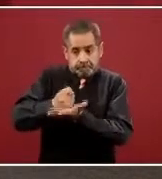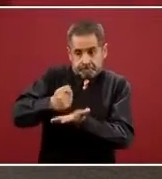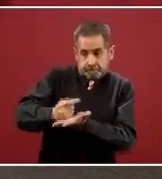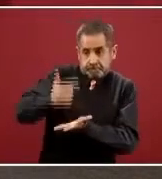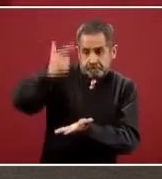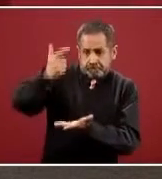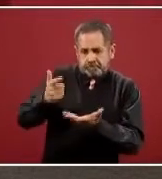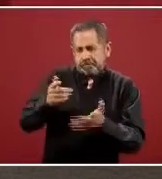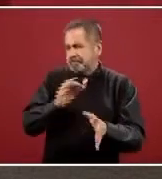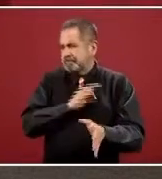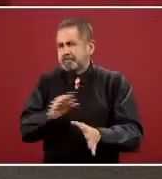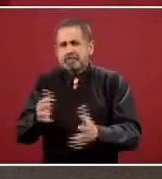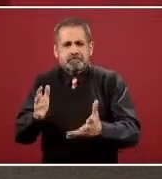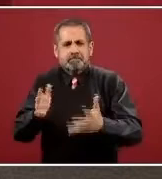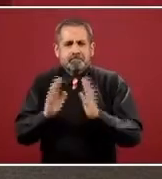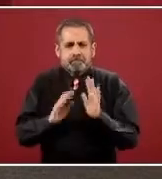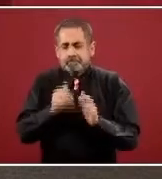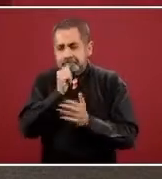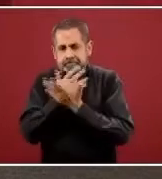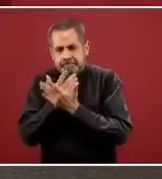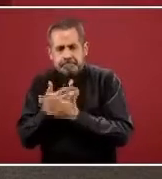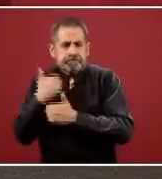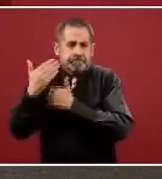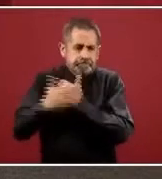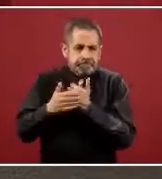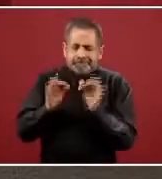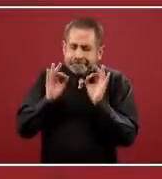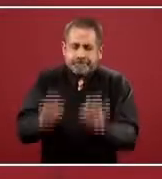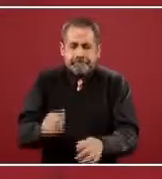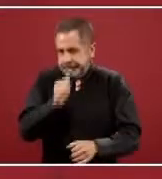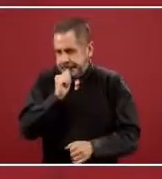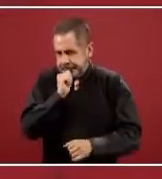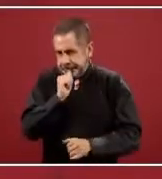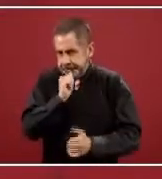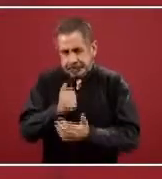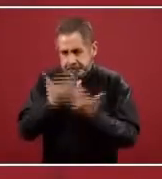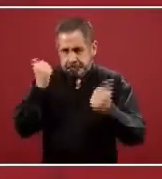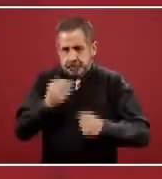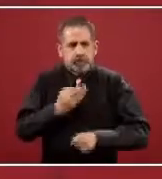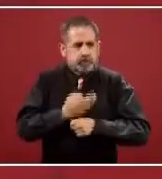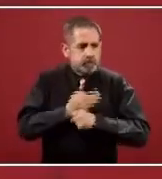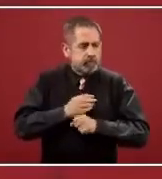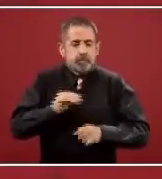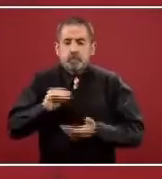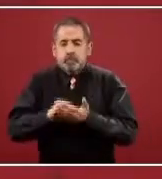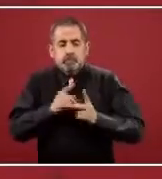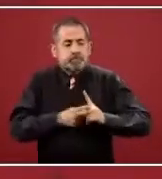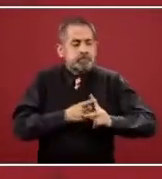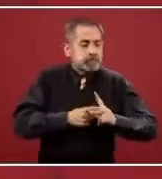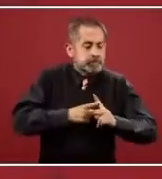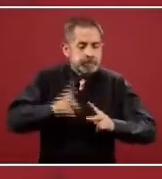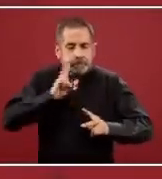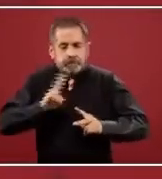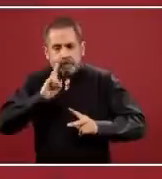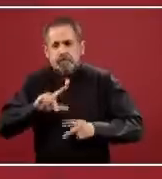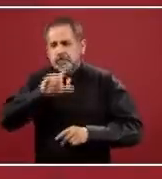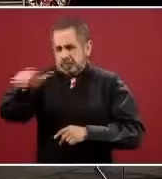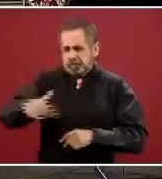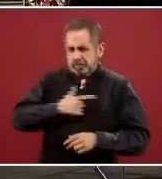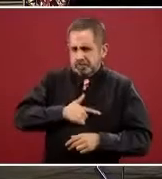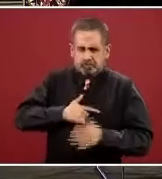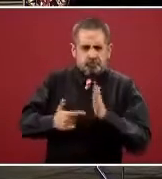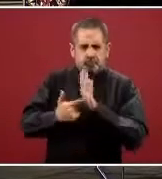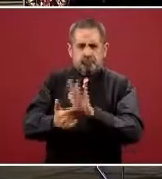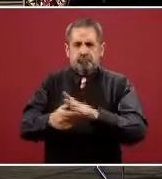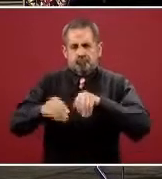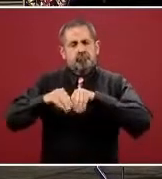ser definido con mayor precisión. Entonces estamos haciendo el cálculo con el modelaje más preciso y con mucho gusto